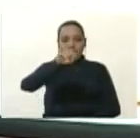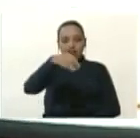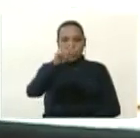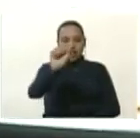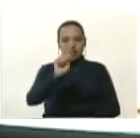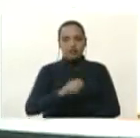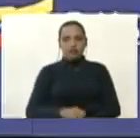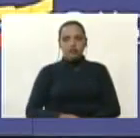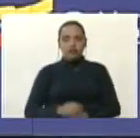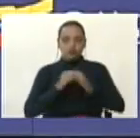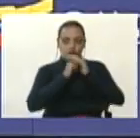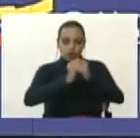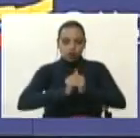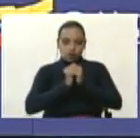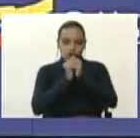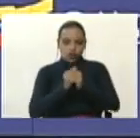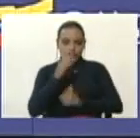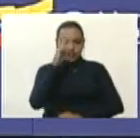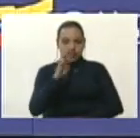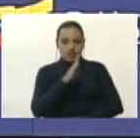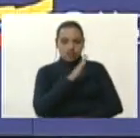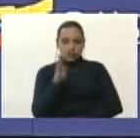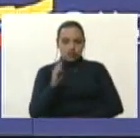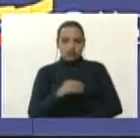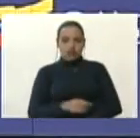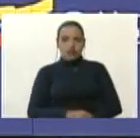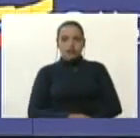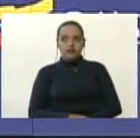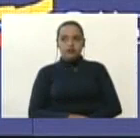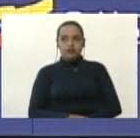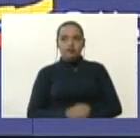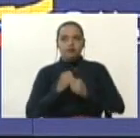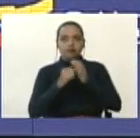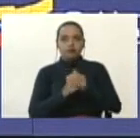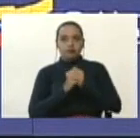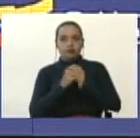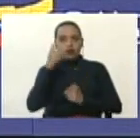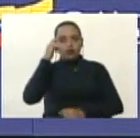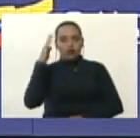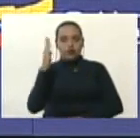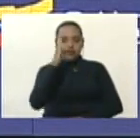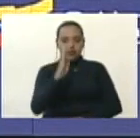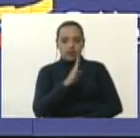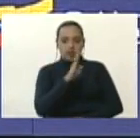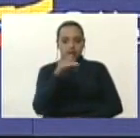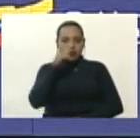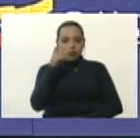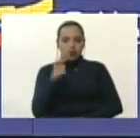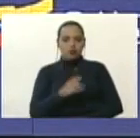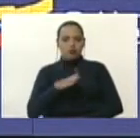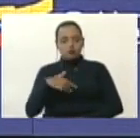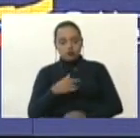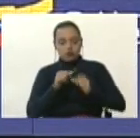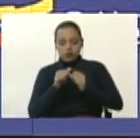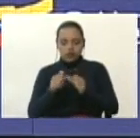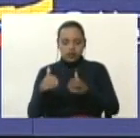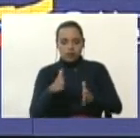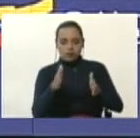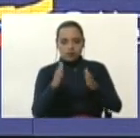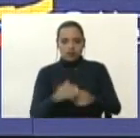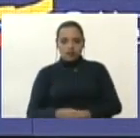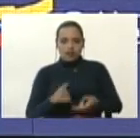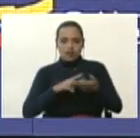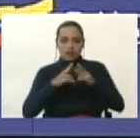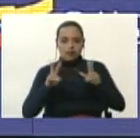Con sus oraciones y sus bendiciones. Le pido a Dios que bendiga a nuestro pueblo para que sigamos nuestro camino en